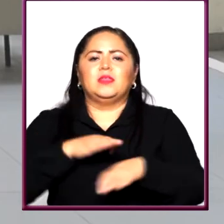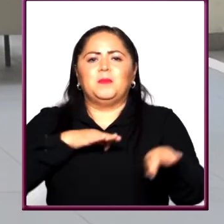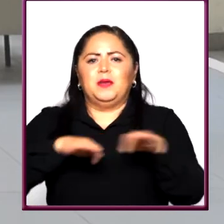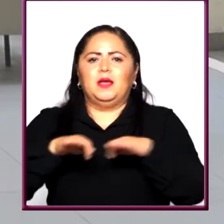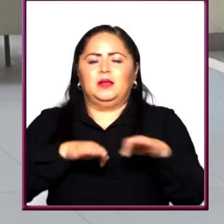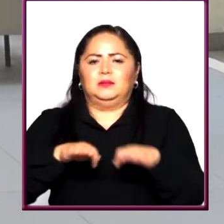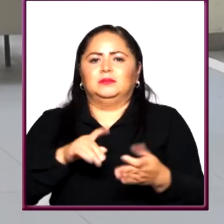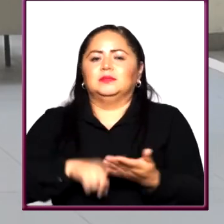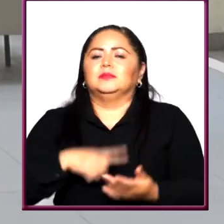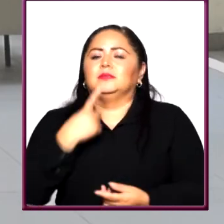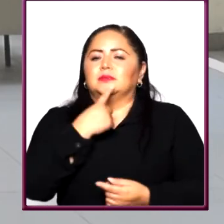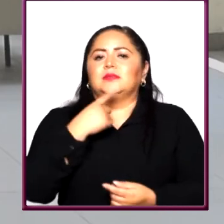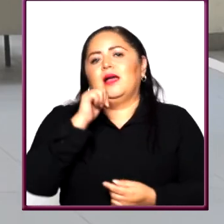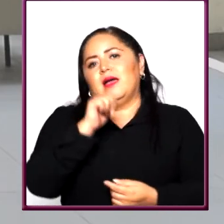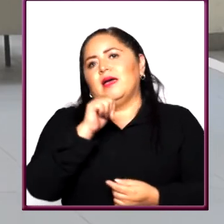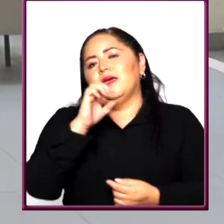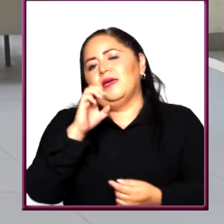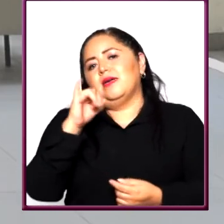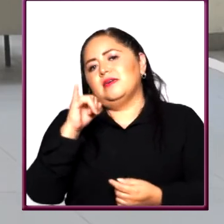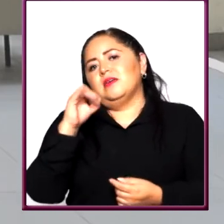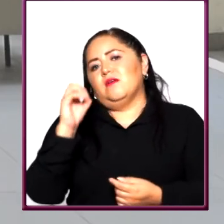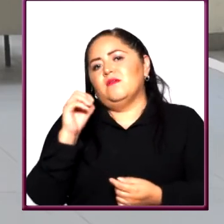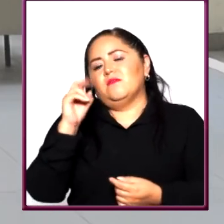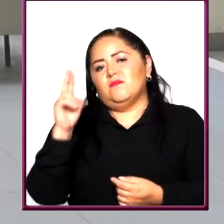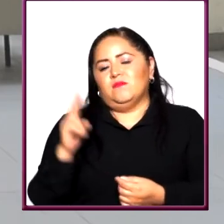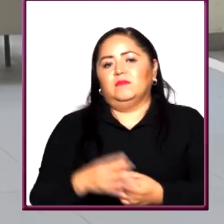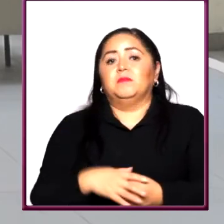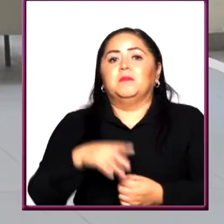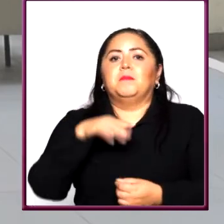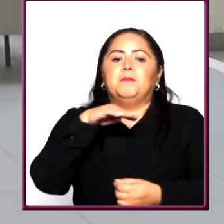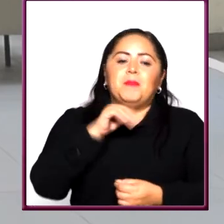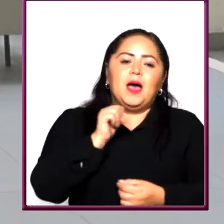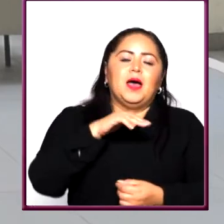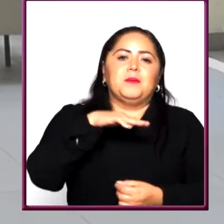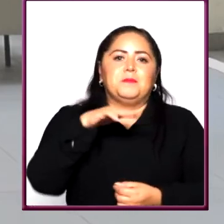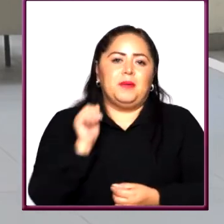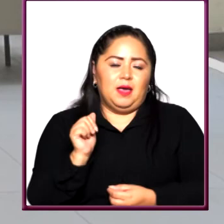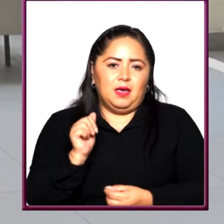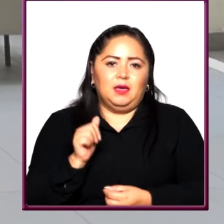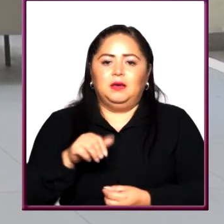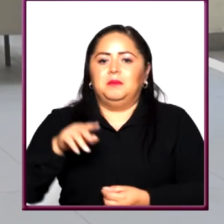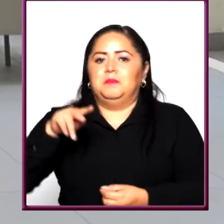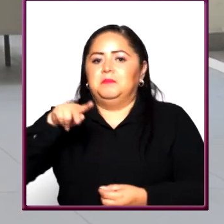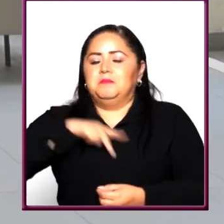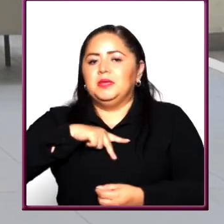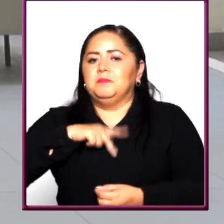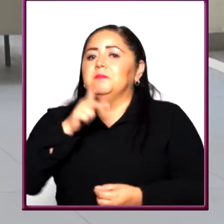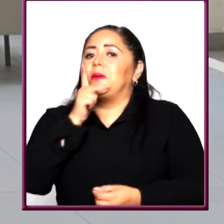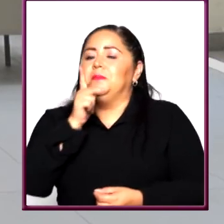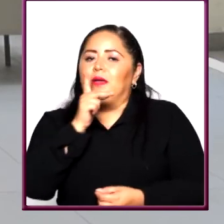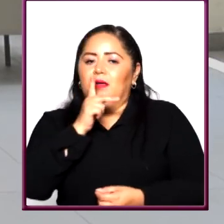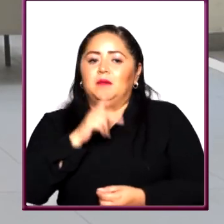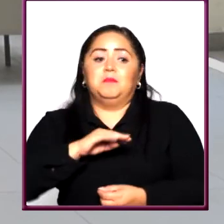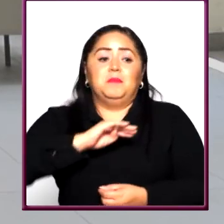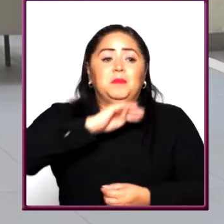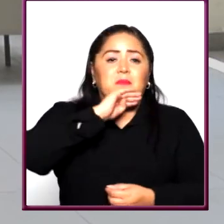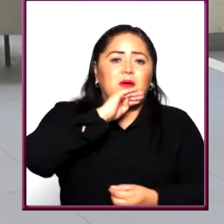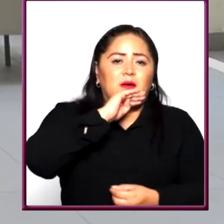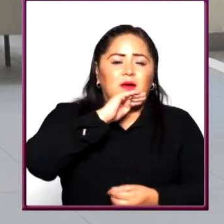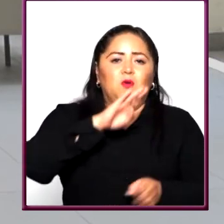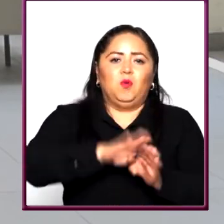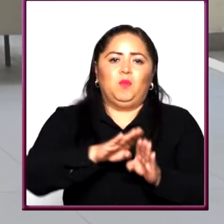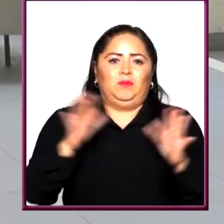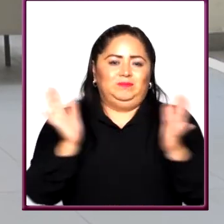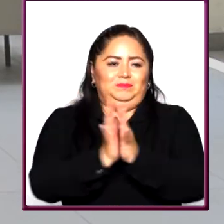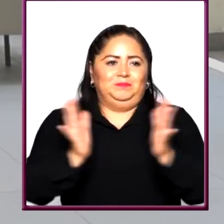a trabajar las sílabas. En este caso vamos a utilizar mamá, mi papá. Mamá lo